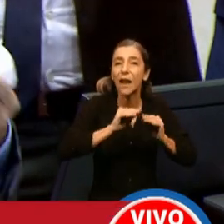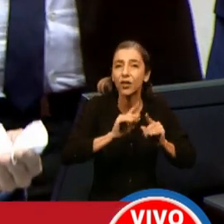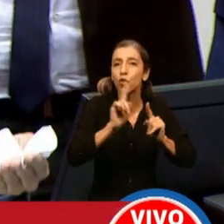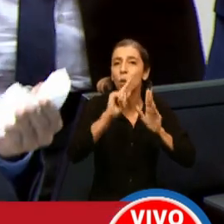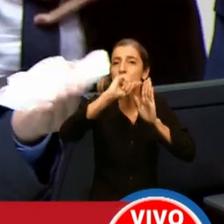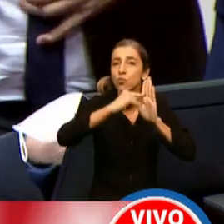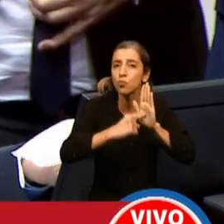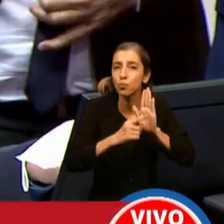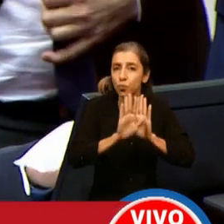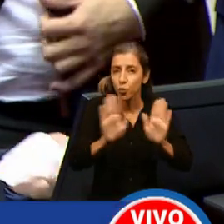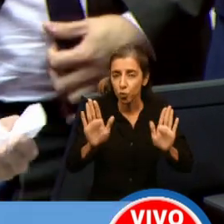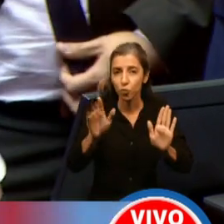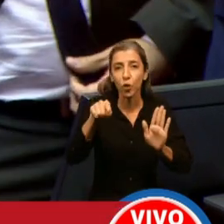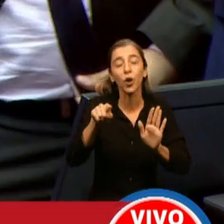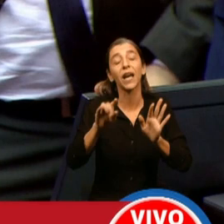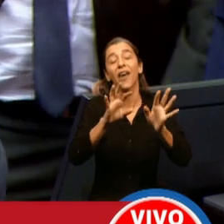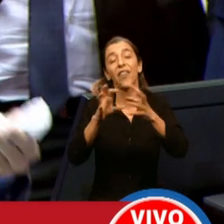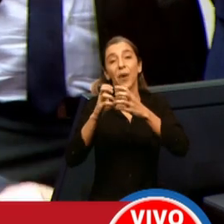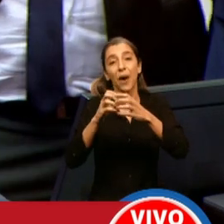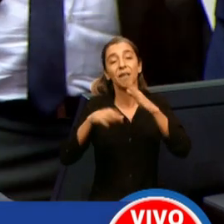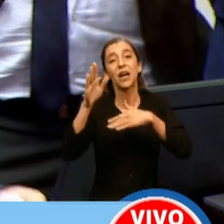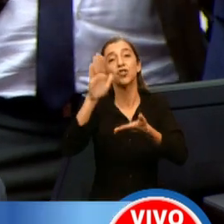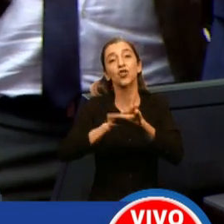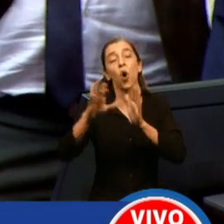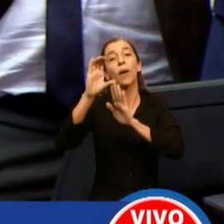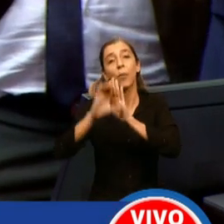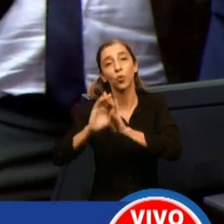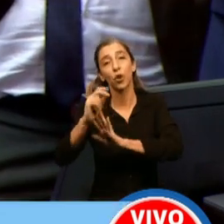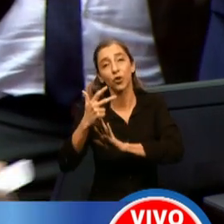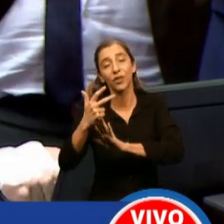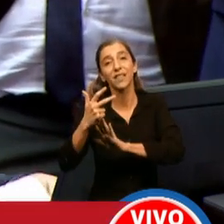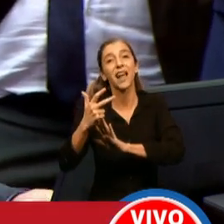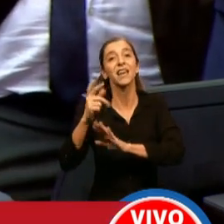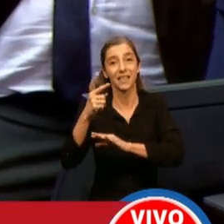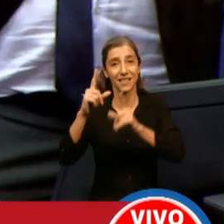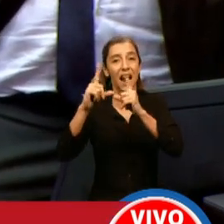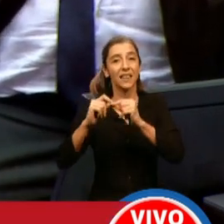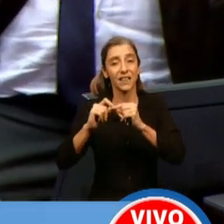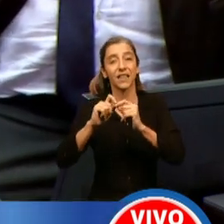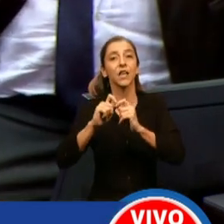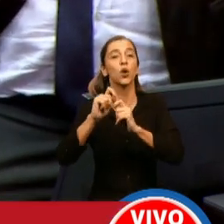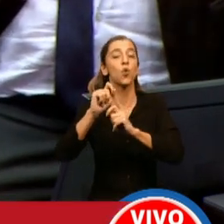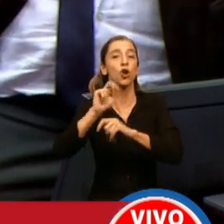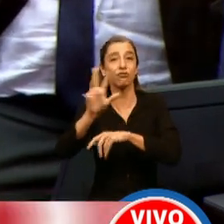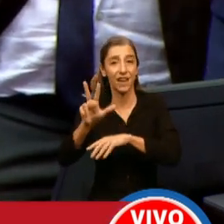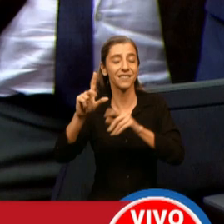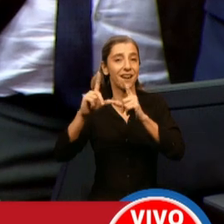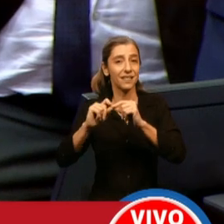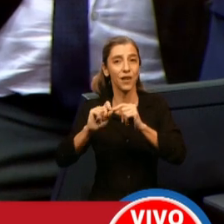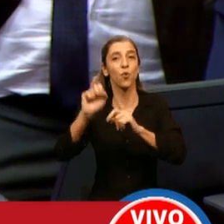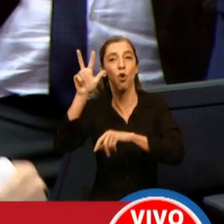entendiendo que la discusión está alrededor del capítulo tercero del artículo octavo se va a votar